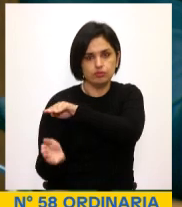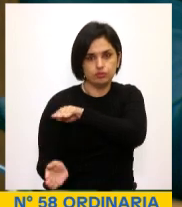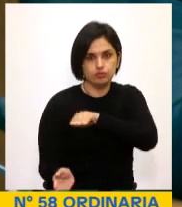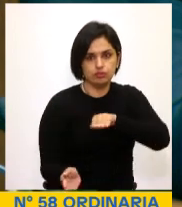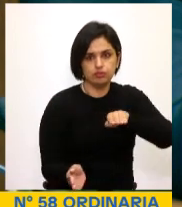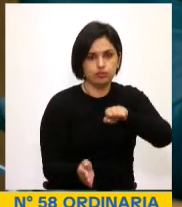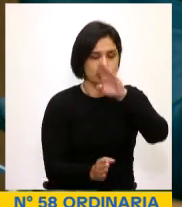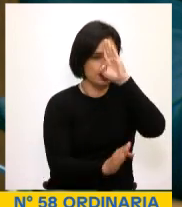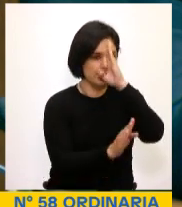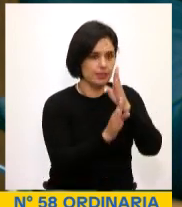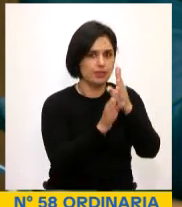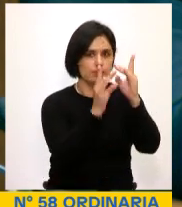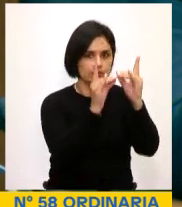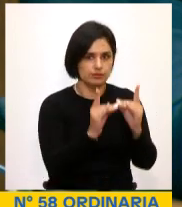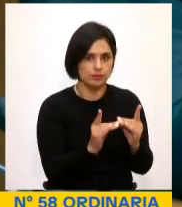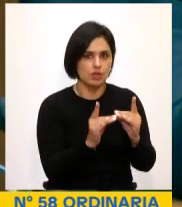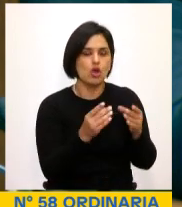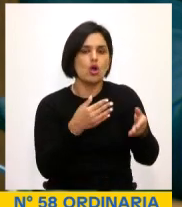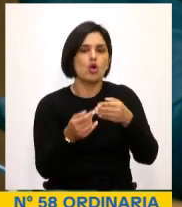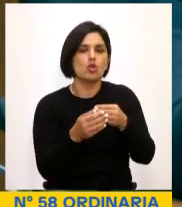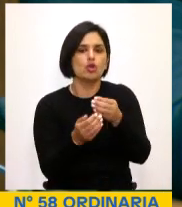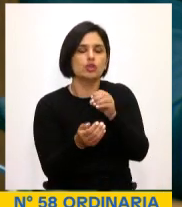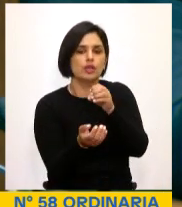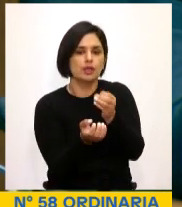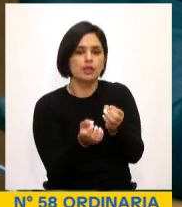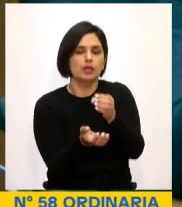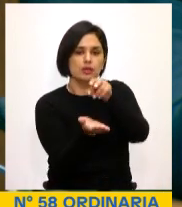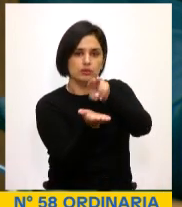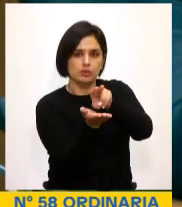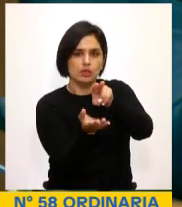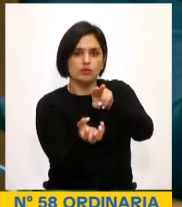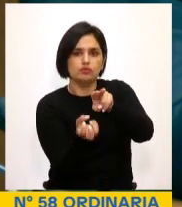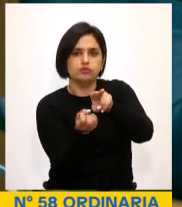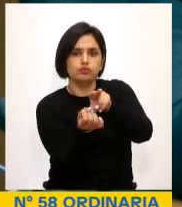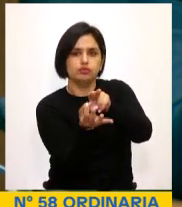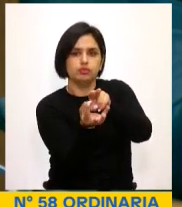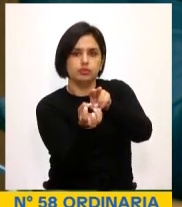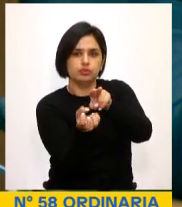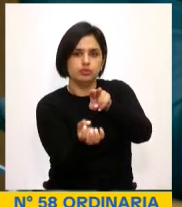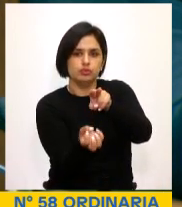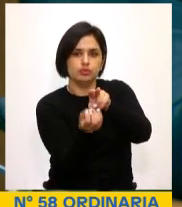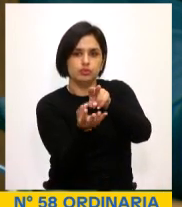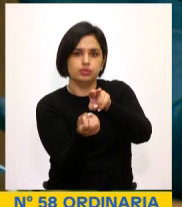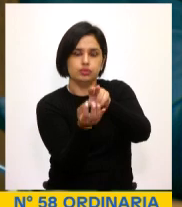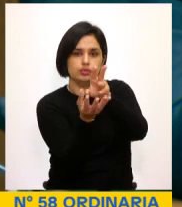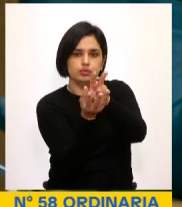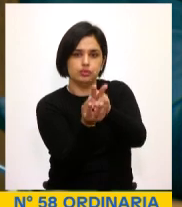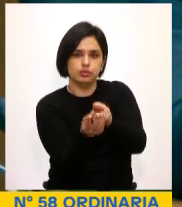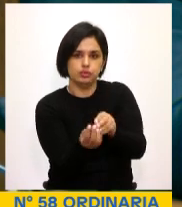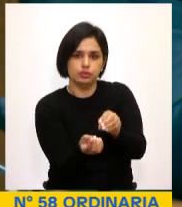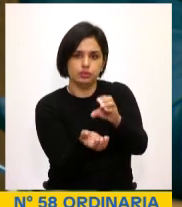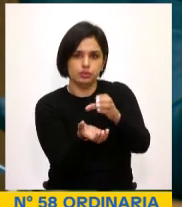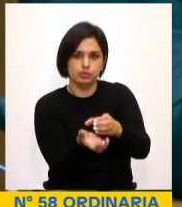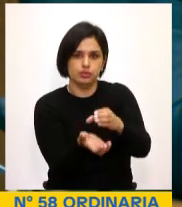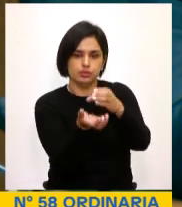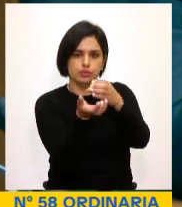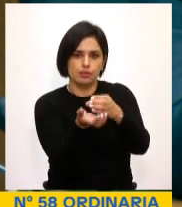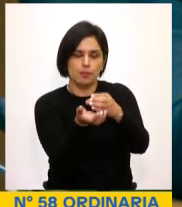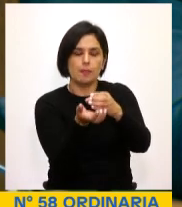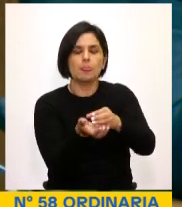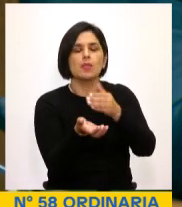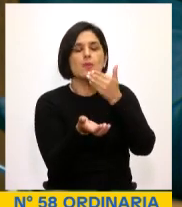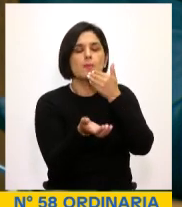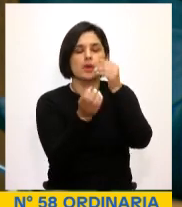sepultación o de cremación además carabinero de chile tendrá la Facultad de definir el trayecto para el traslado del cuervo y